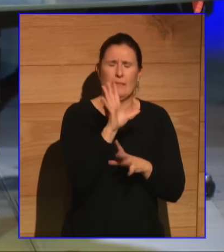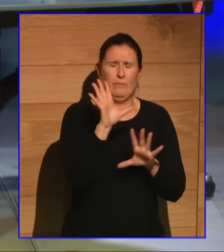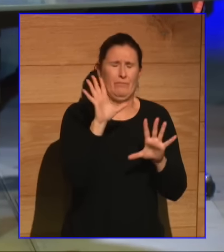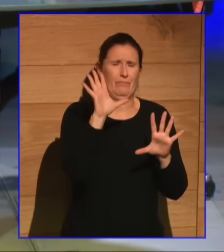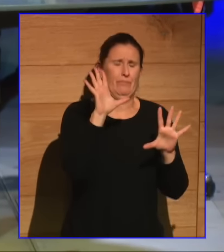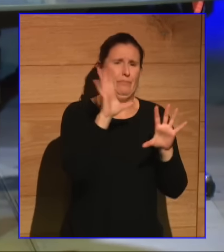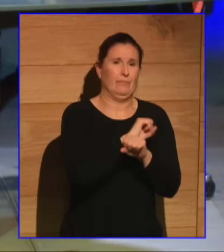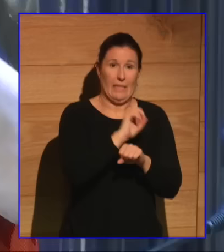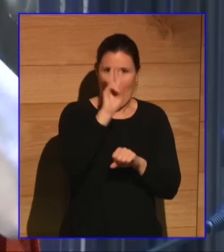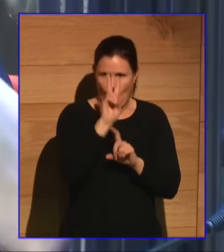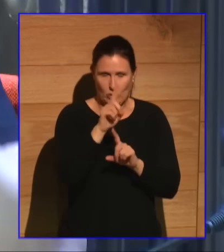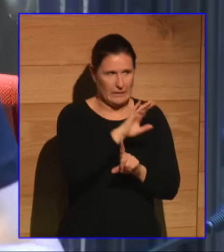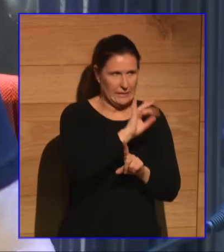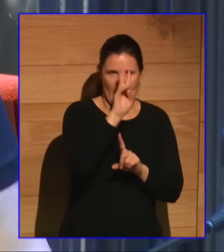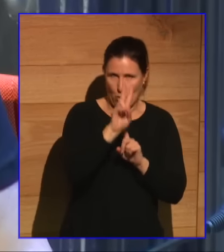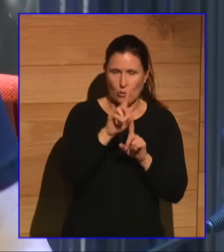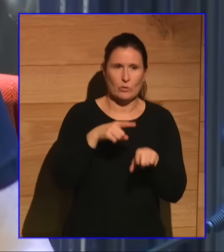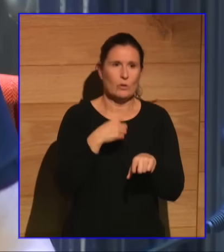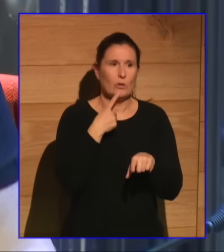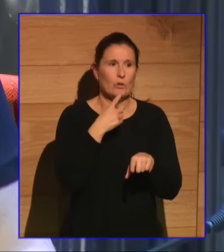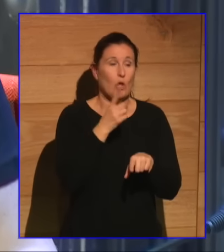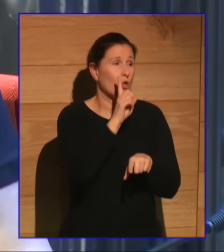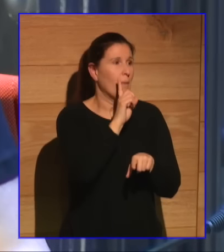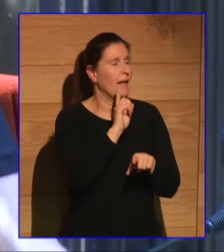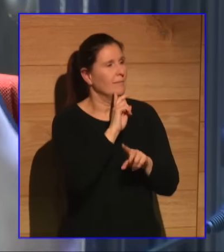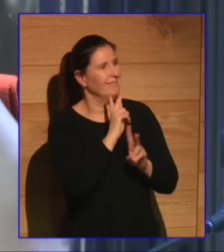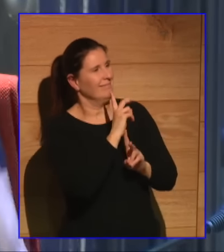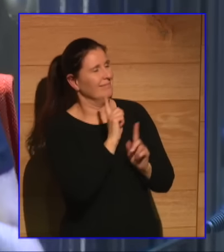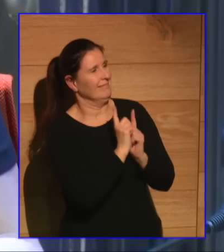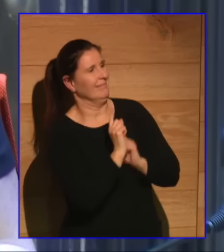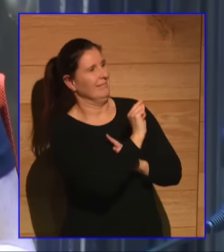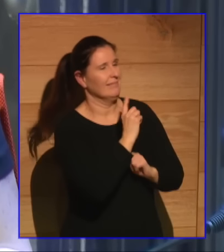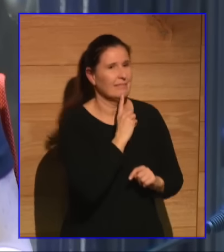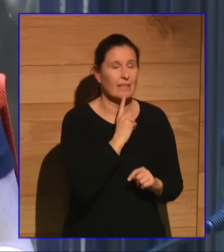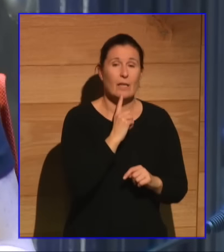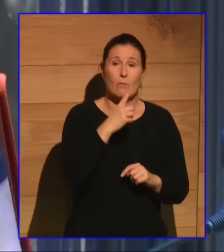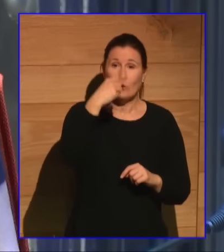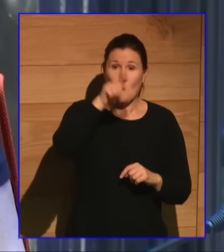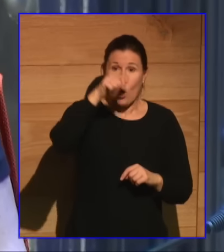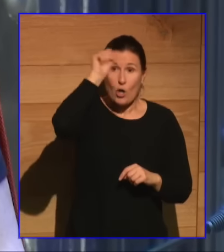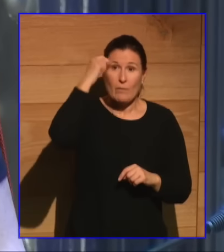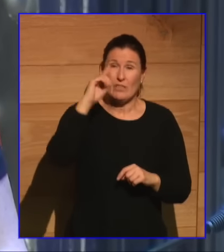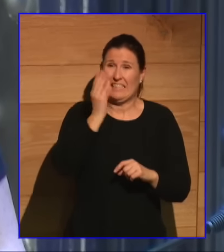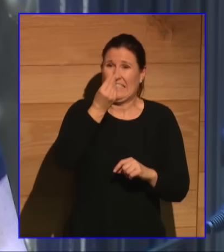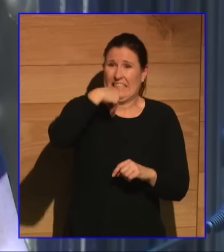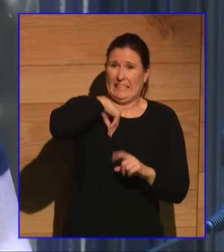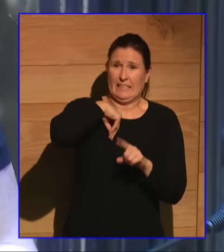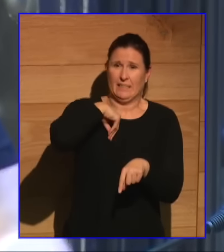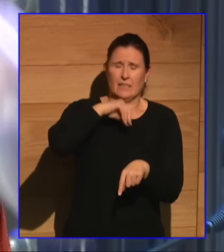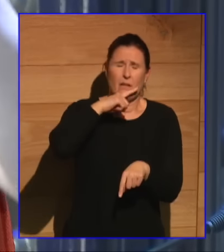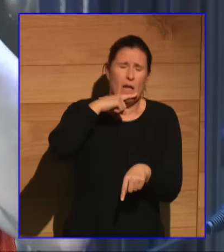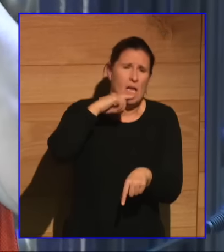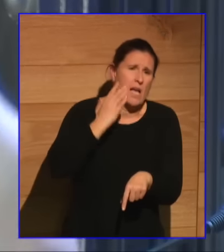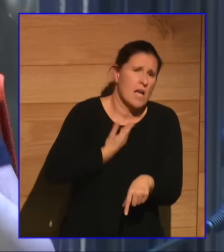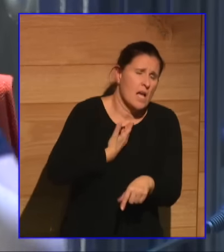cuando... La dos vale. Cuando yo me voy a quedar para puntualizar simplemente, ¿vale? Cuando se comen al calvo, es dolorosísimo. Es horrible.